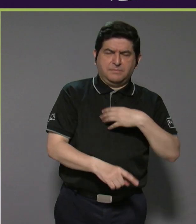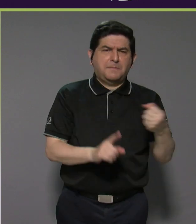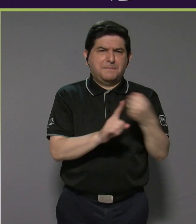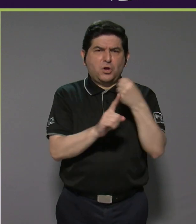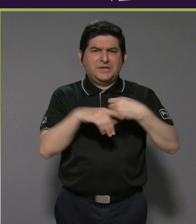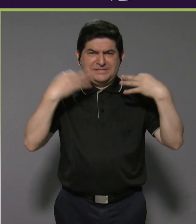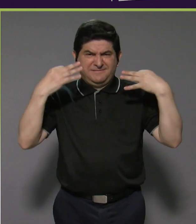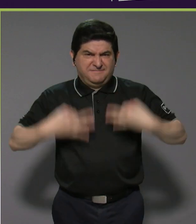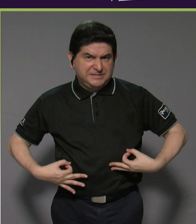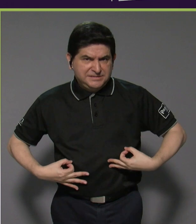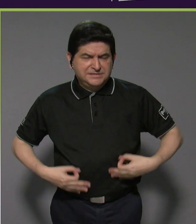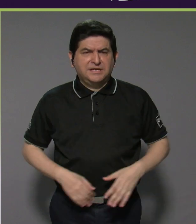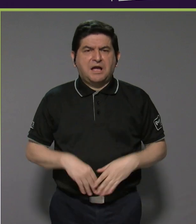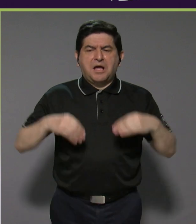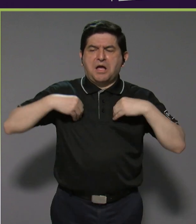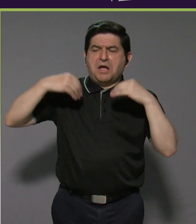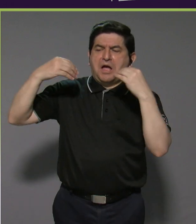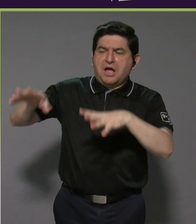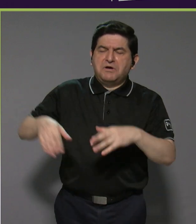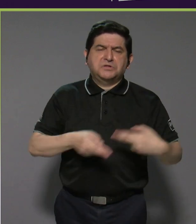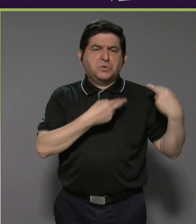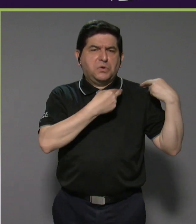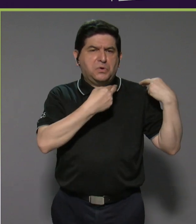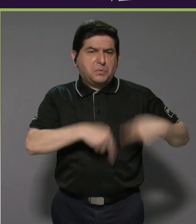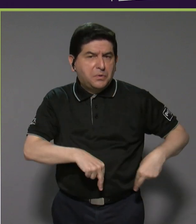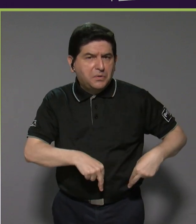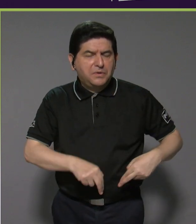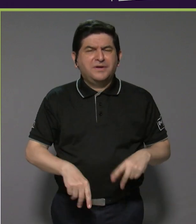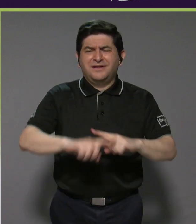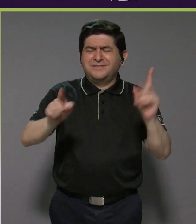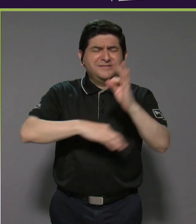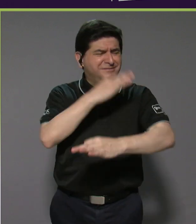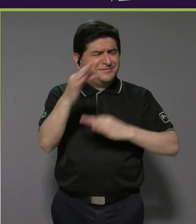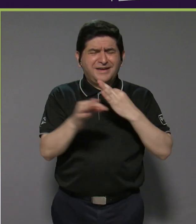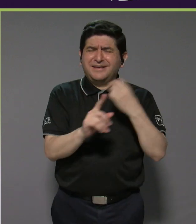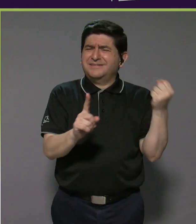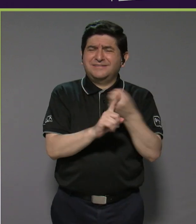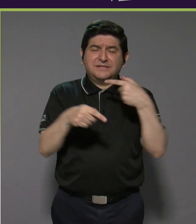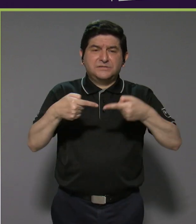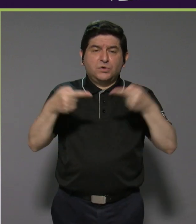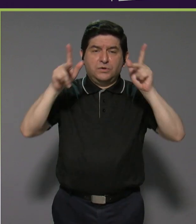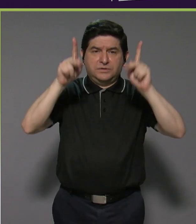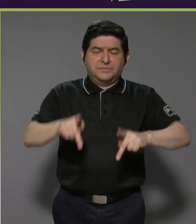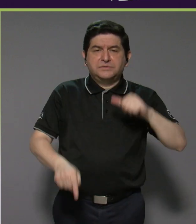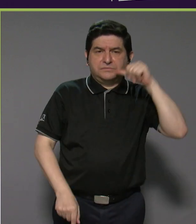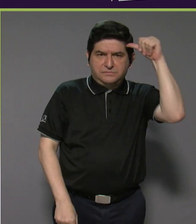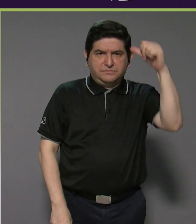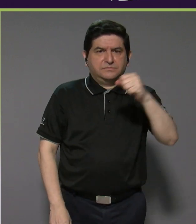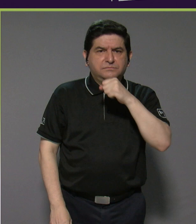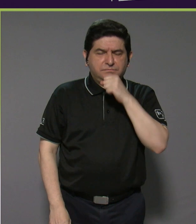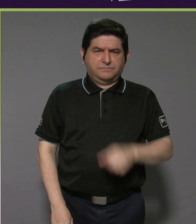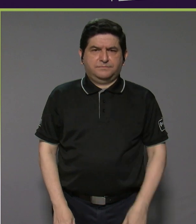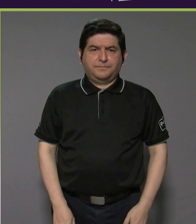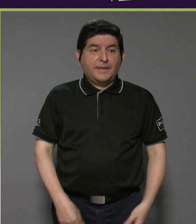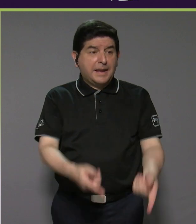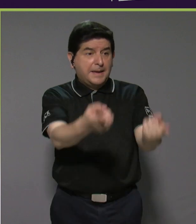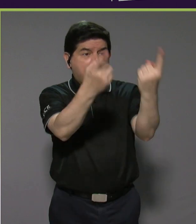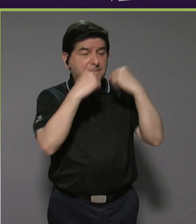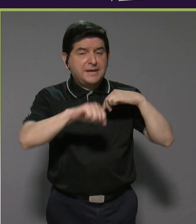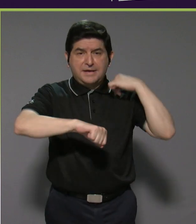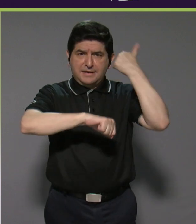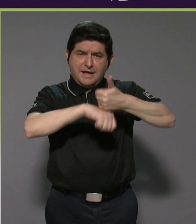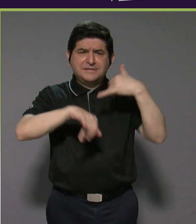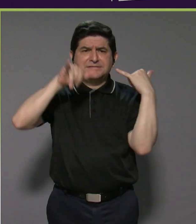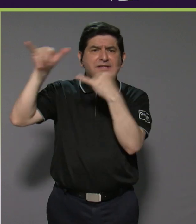violencia física, puede ser abandono, negligencia. Hay muchos tipos de violencia hacia la persona adulta mayor. ¿Quién puede venir a interponer